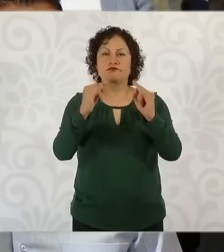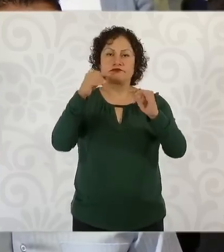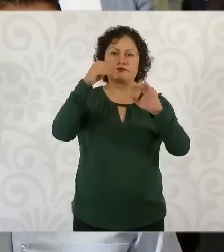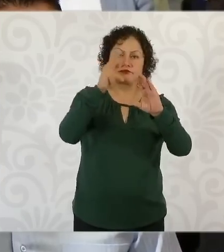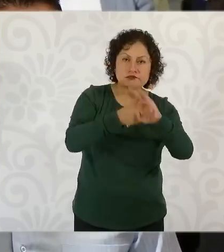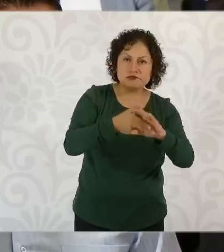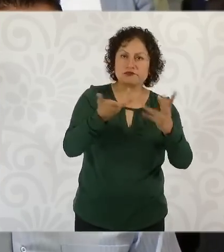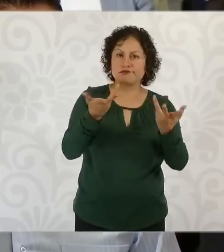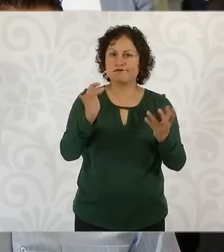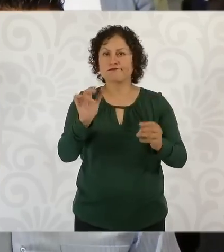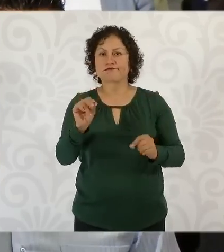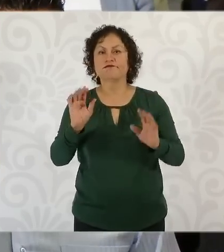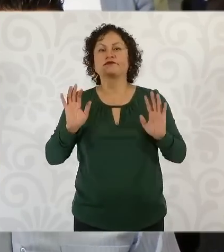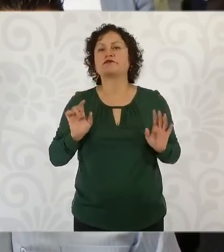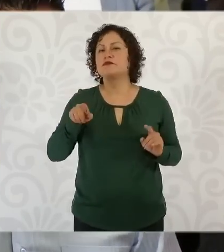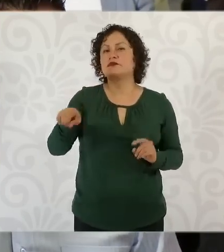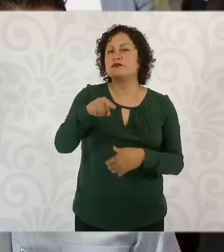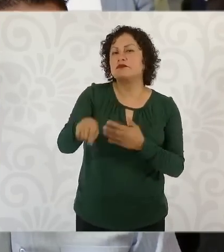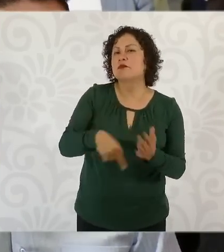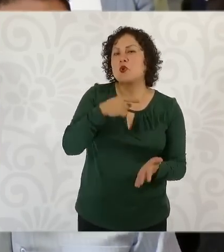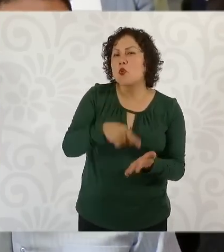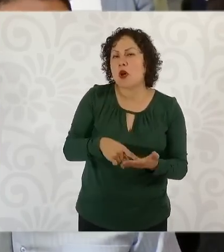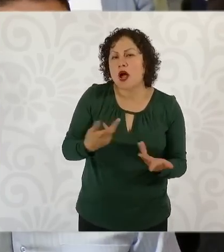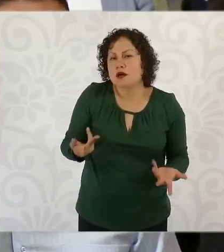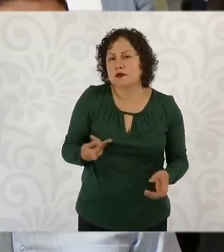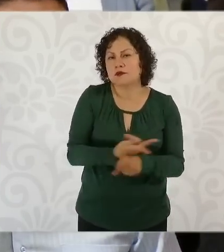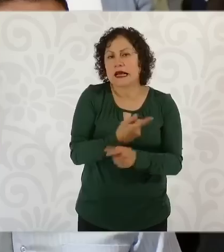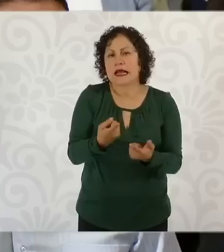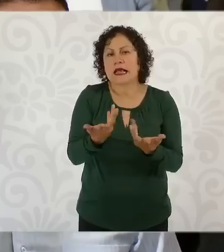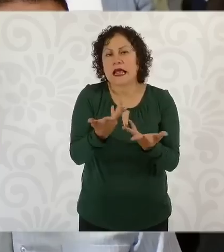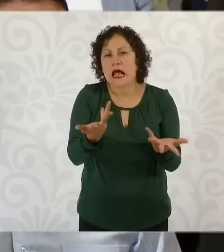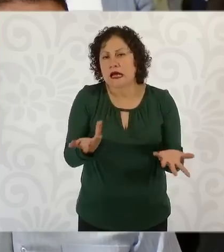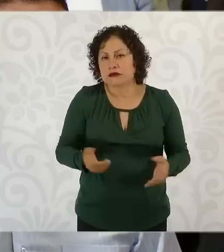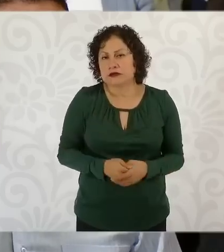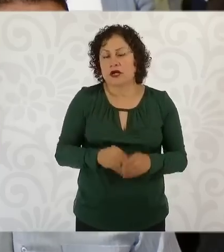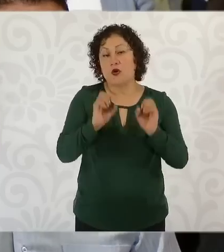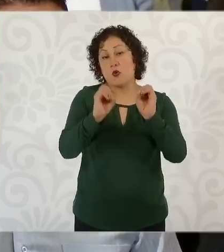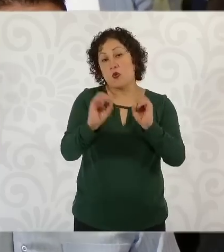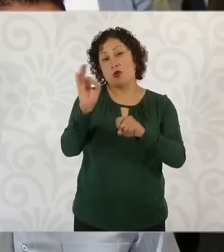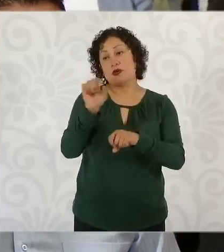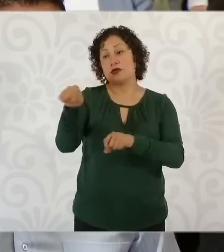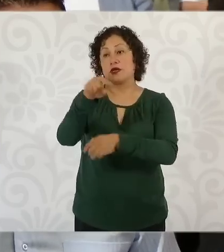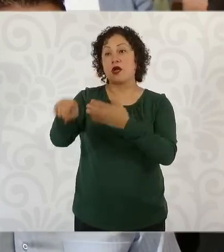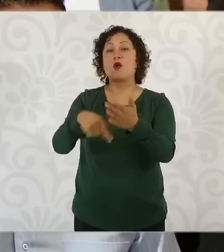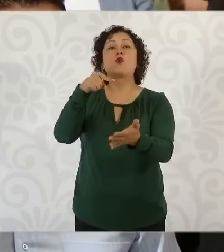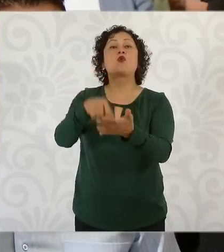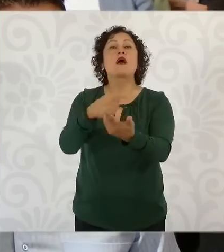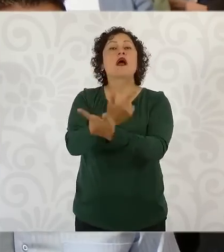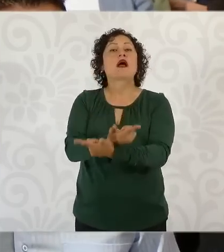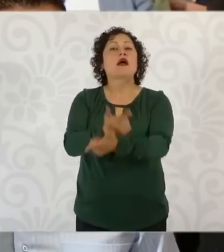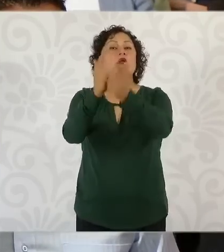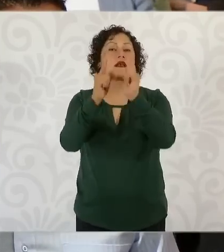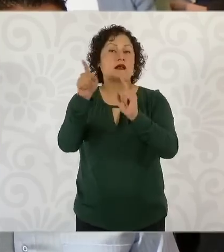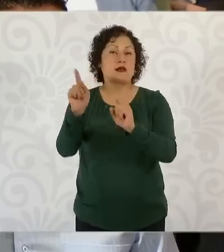estaría pensando que pudiera hacerse si es necesario o si pudiera ser tal vez a lo mejor un espacio también educativo como las universidades o